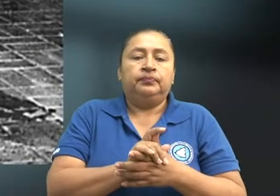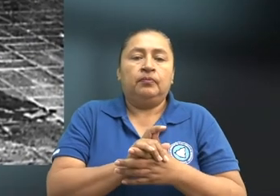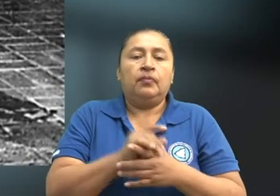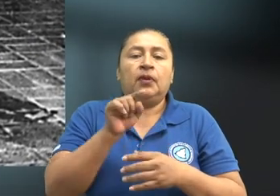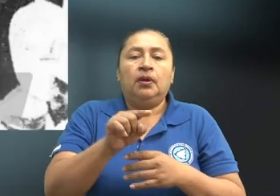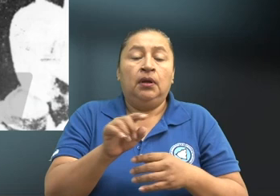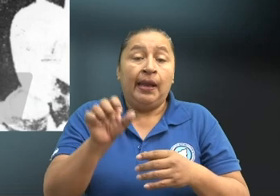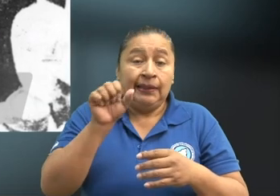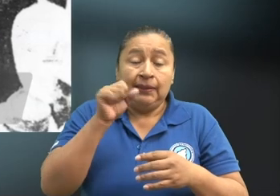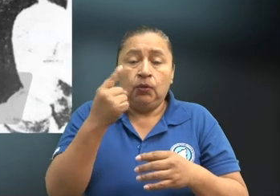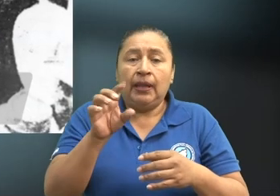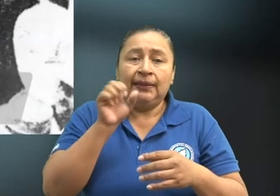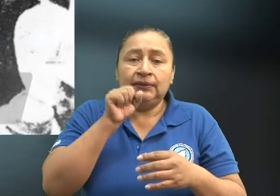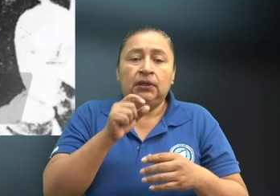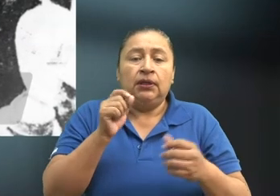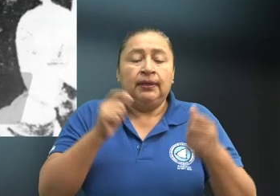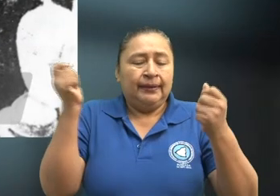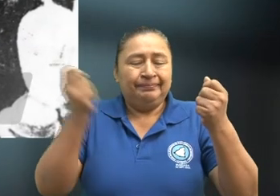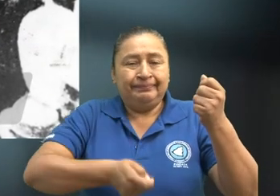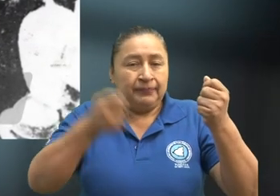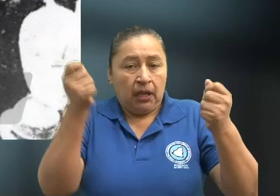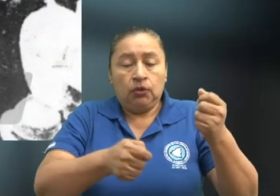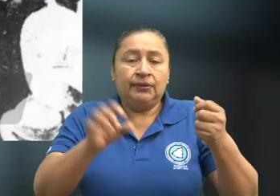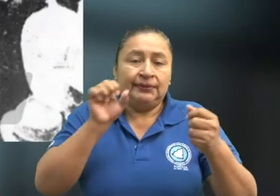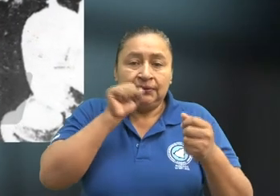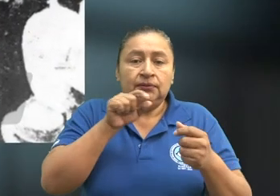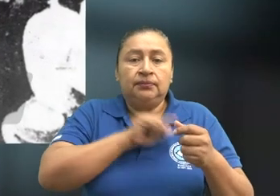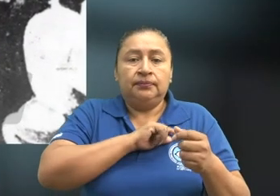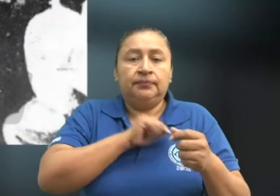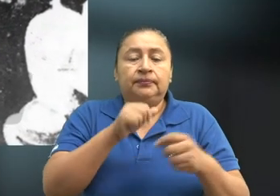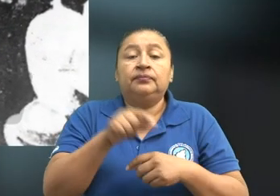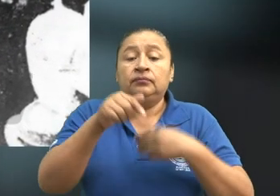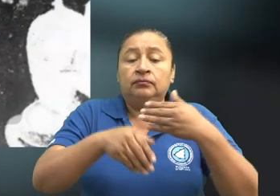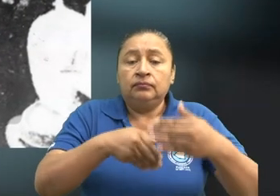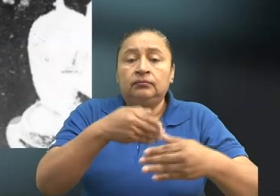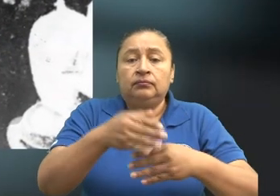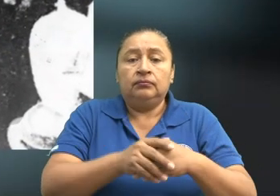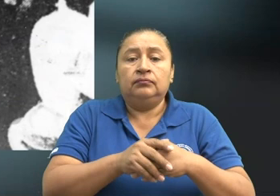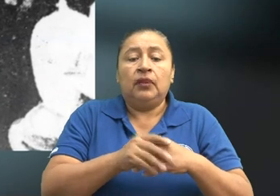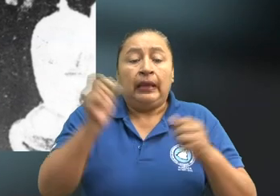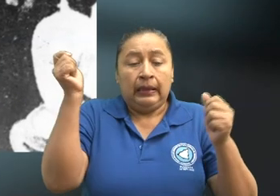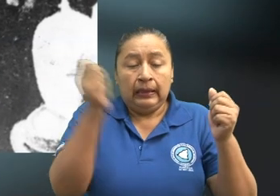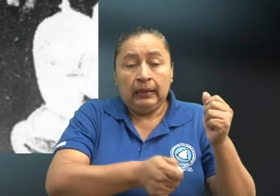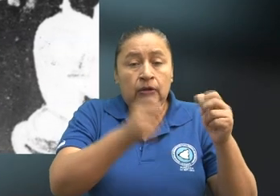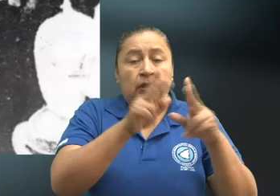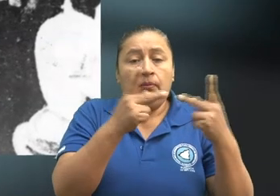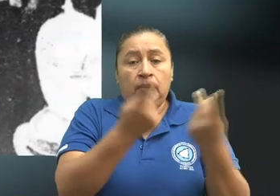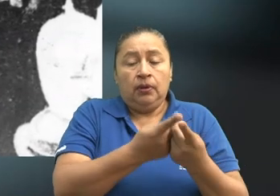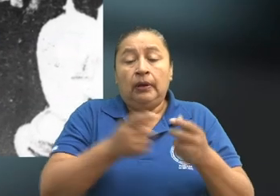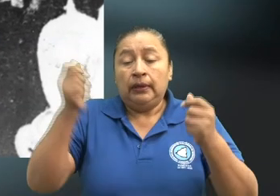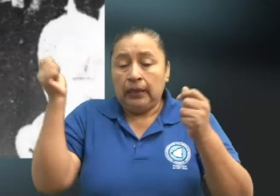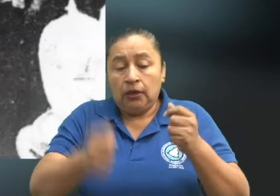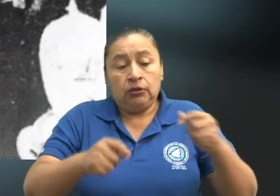una de zanahoria y una de un garrote y zanahoria, ¿verdad? Entonces, garrote al pueblo, garrote también